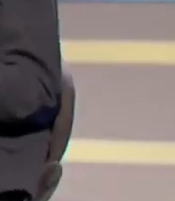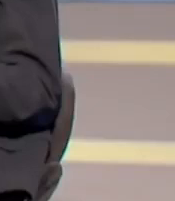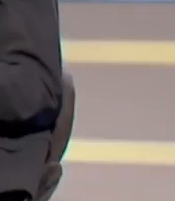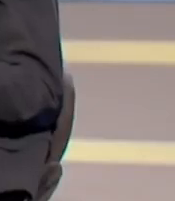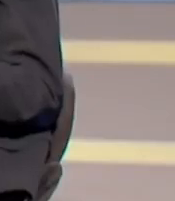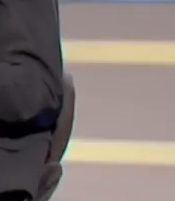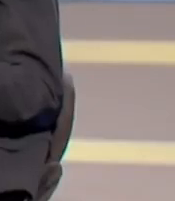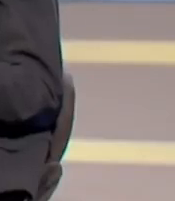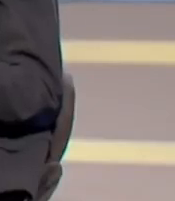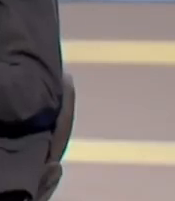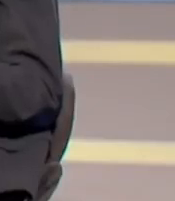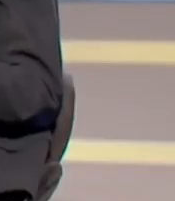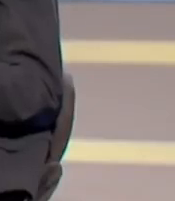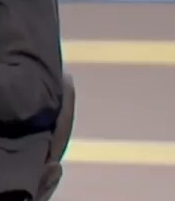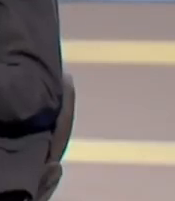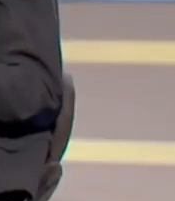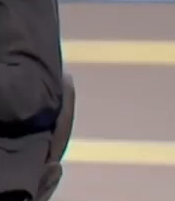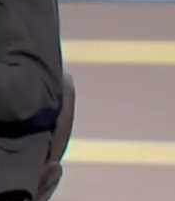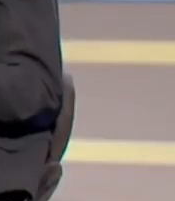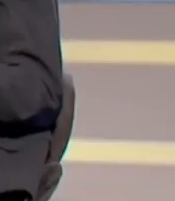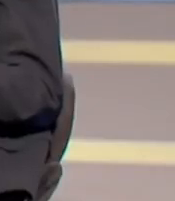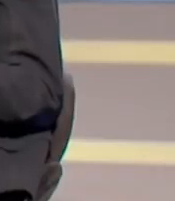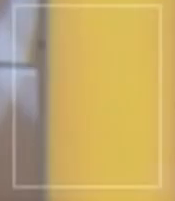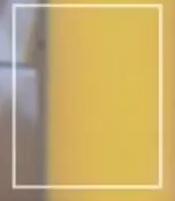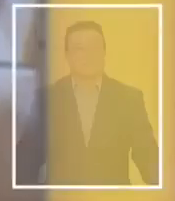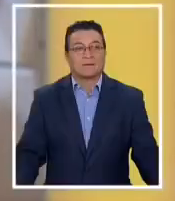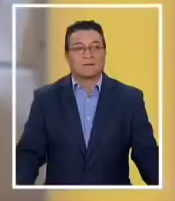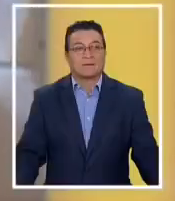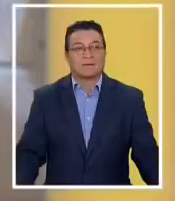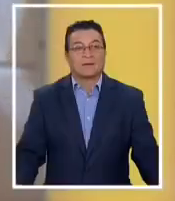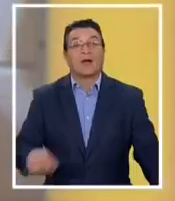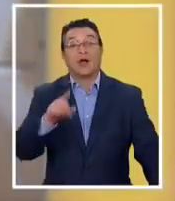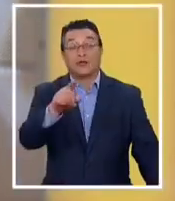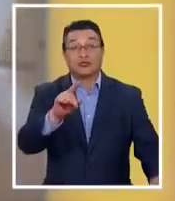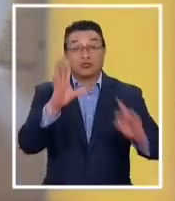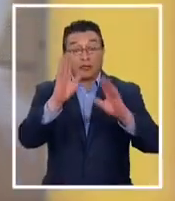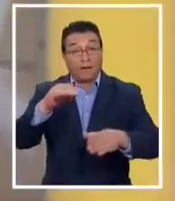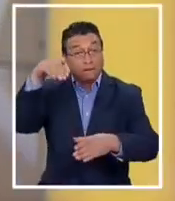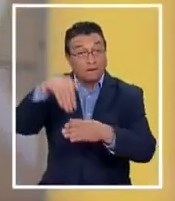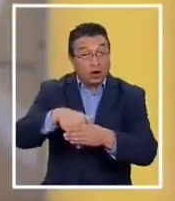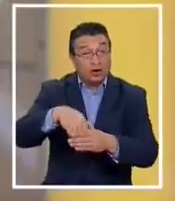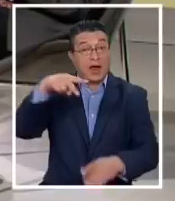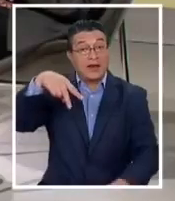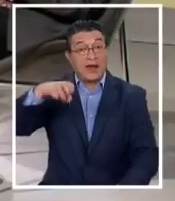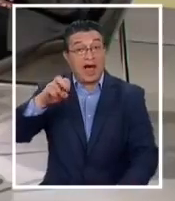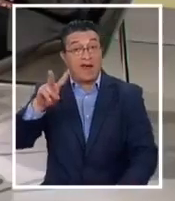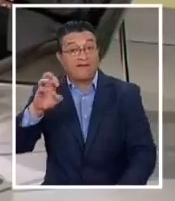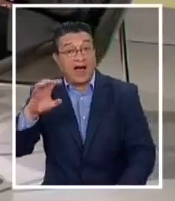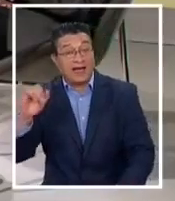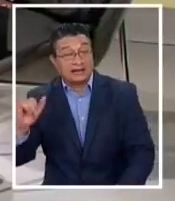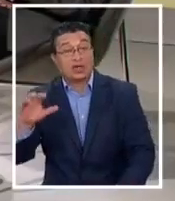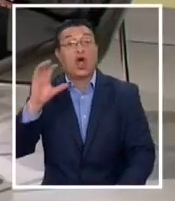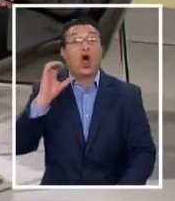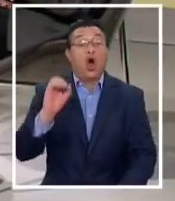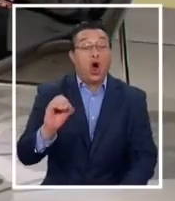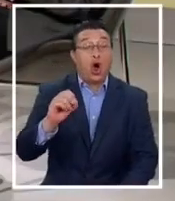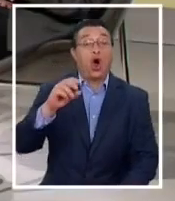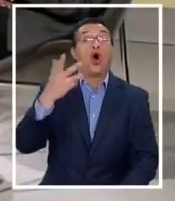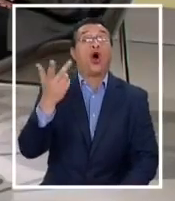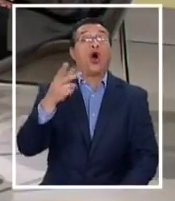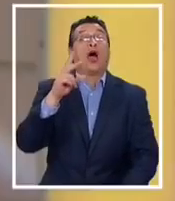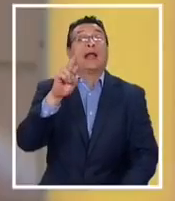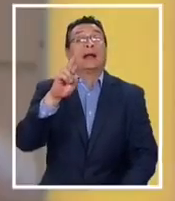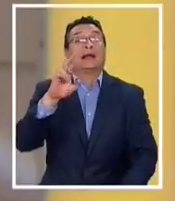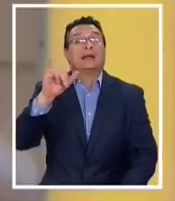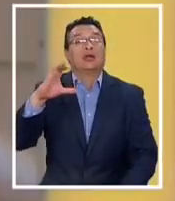por paula narváez si ella fuera la cantidad de atletas de todo el sector de centroizquierda y por jimena rincón de la de ese nivel yo le voy a decir